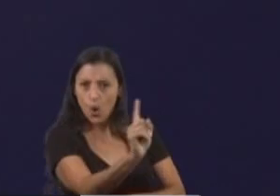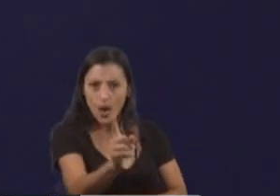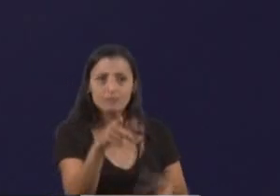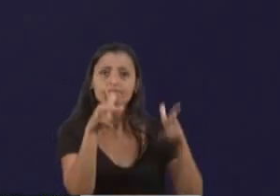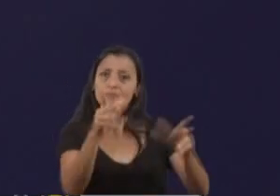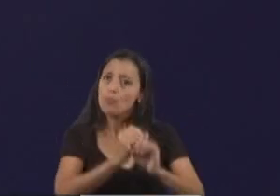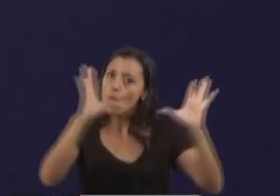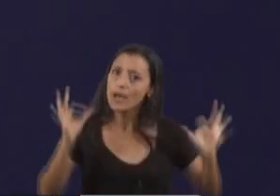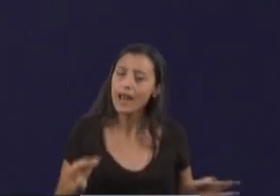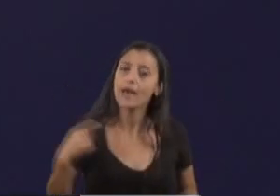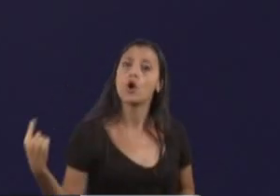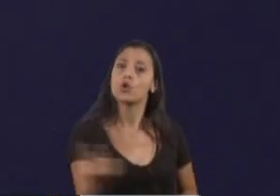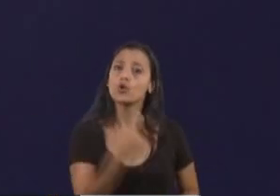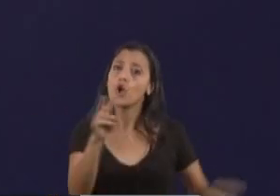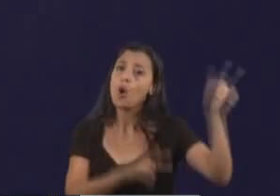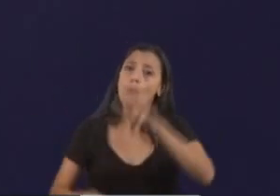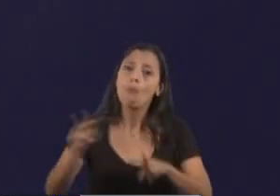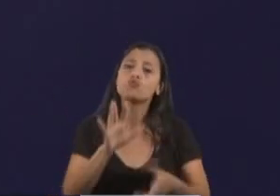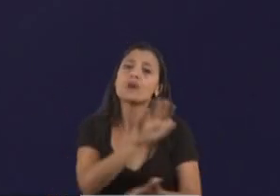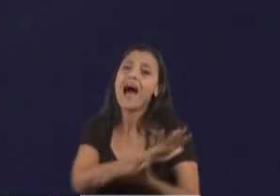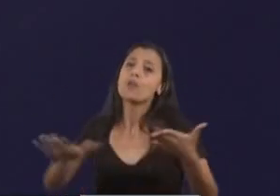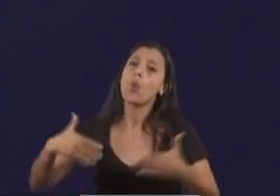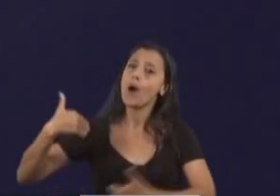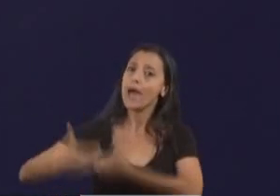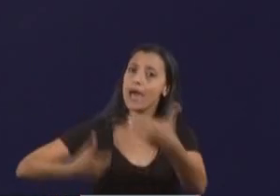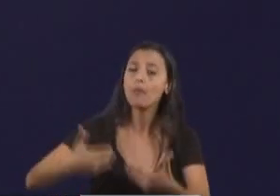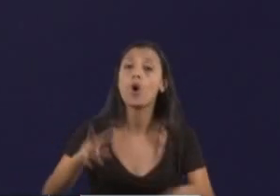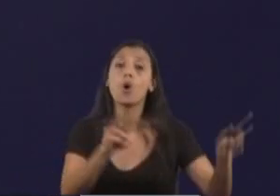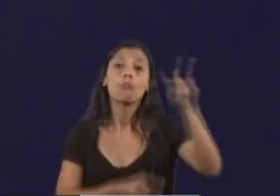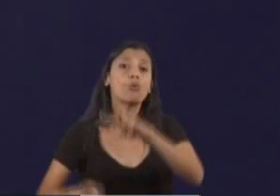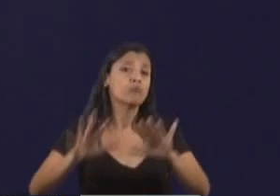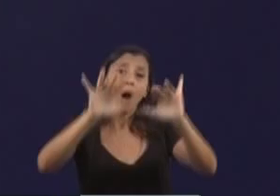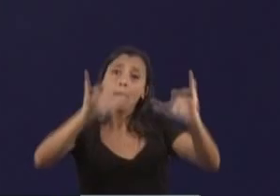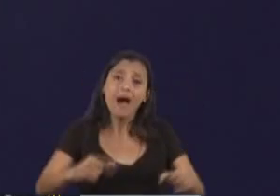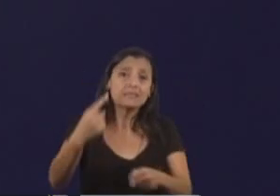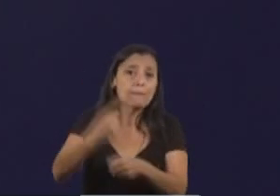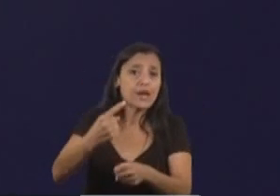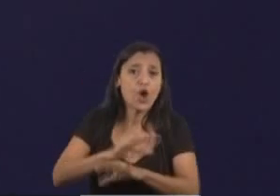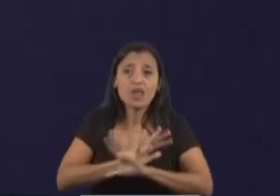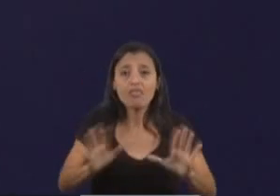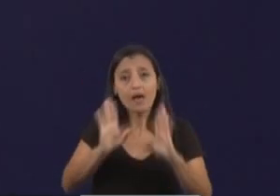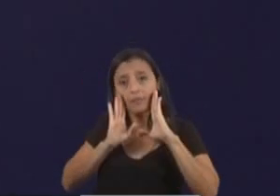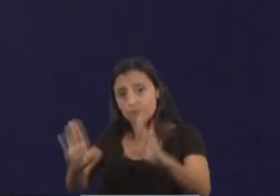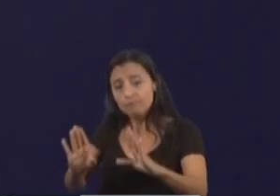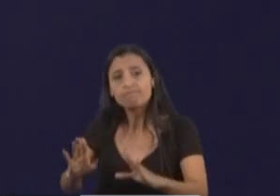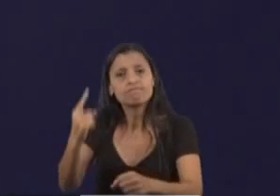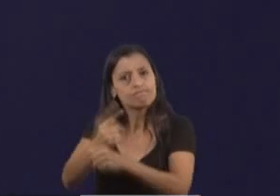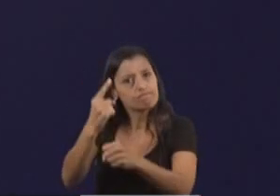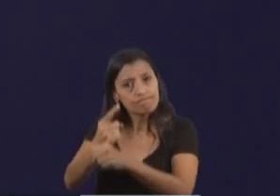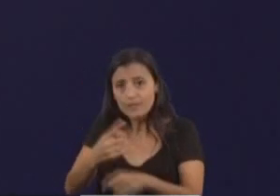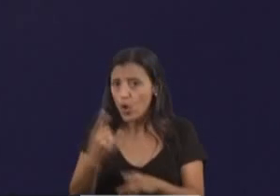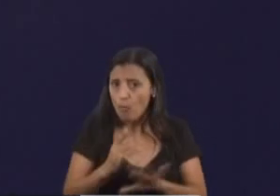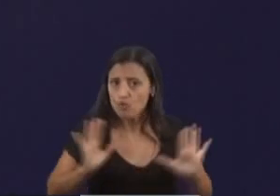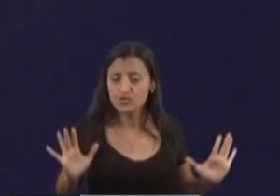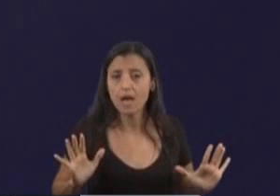a un nuevo paso en virtud de poner como prioridad lo cual siempre hicimos,